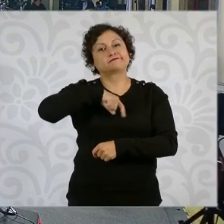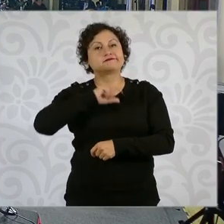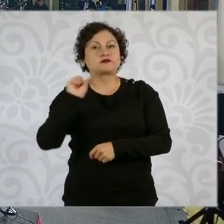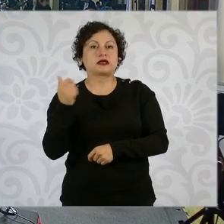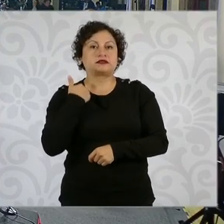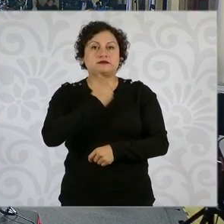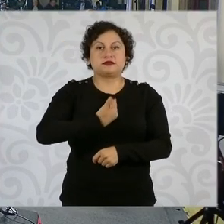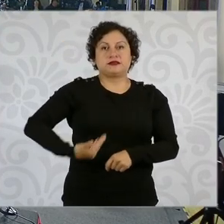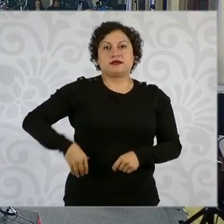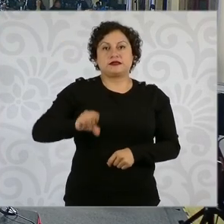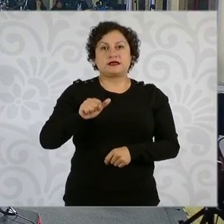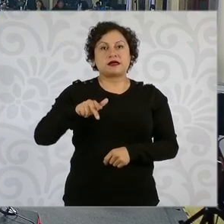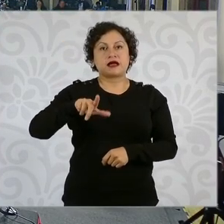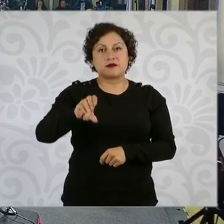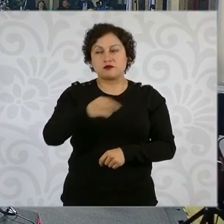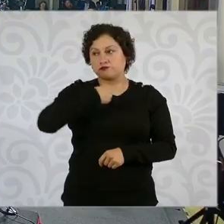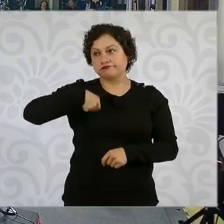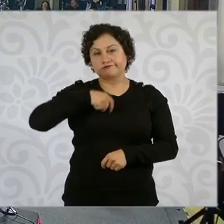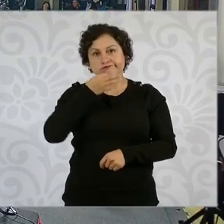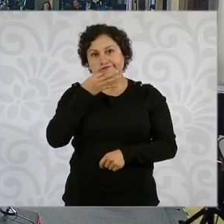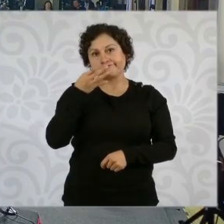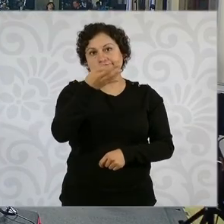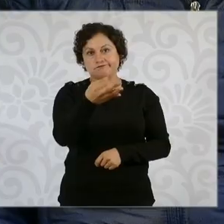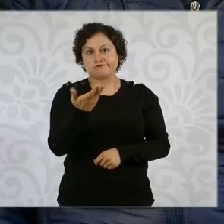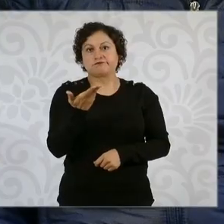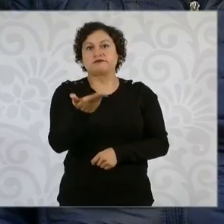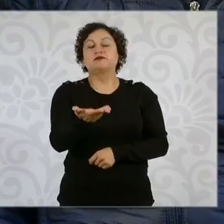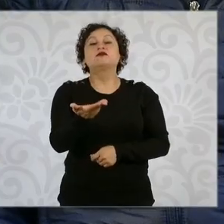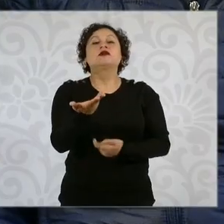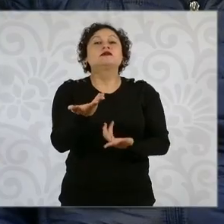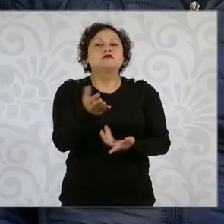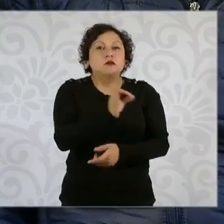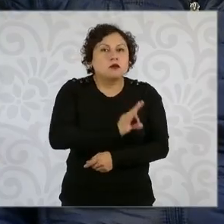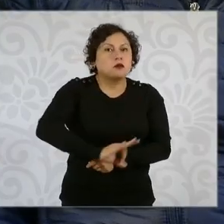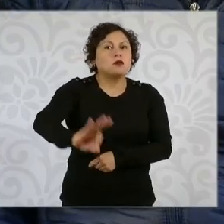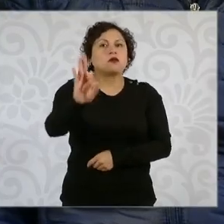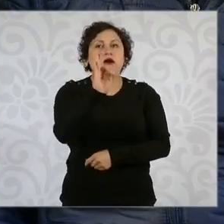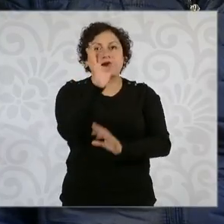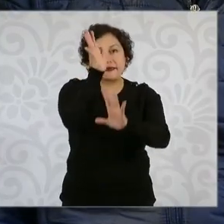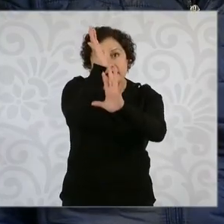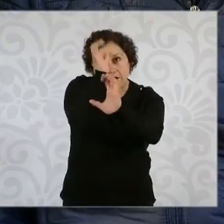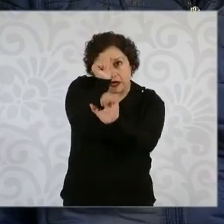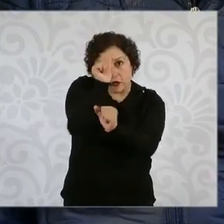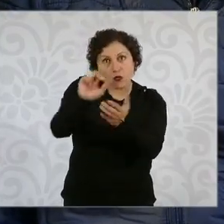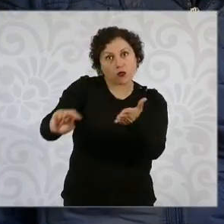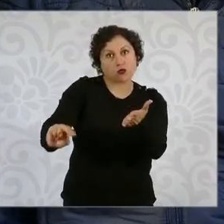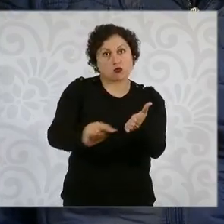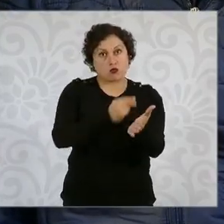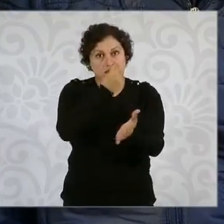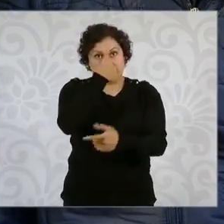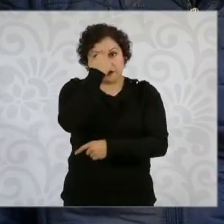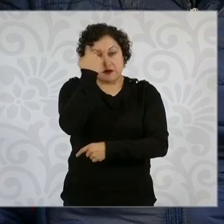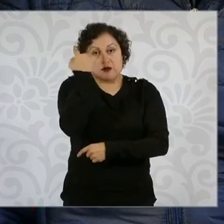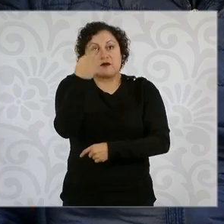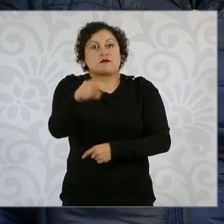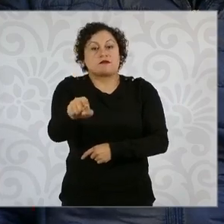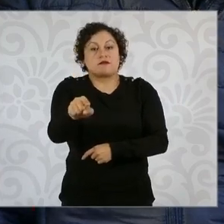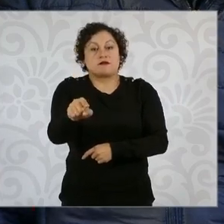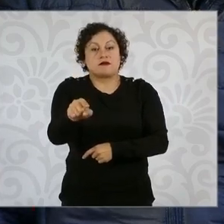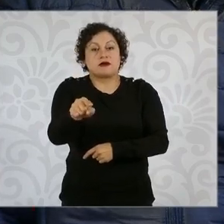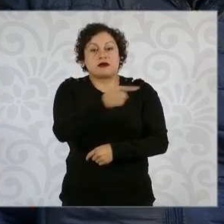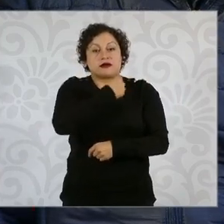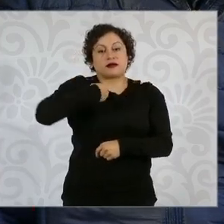que se fuera, que si había la posibilidad de que firmaran un convenio marco para que los que tenemos, en este caso,